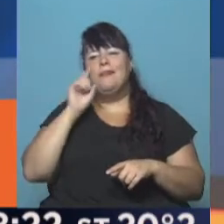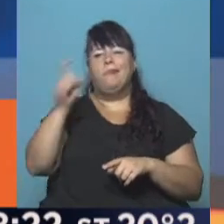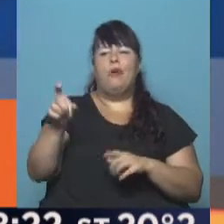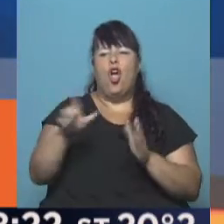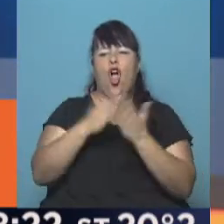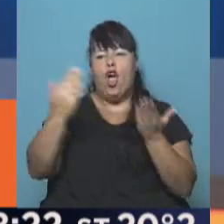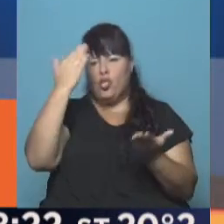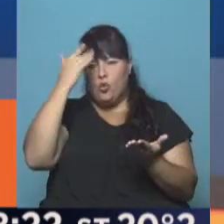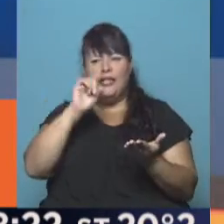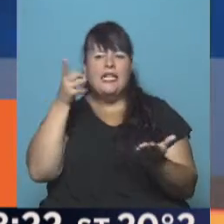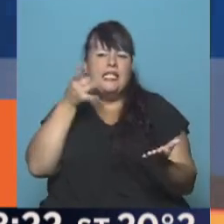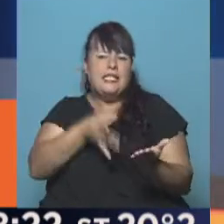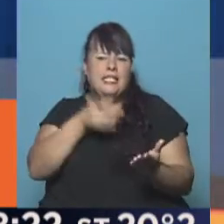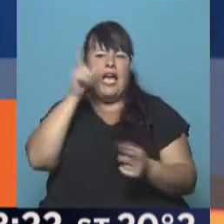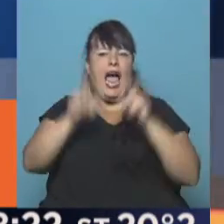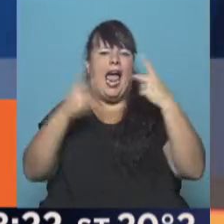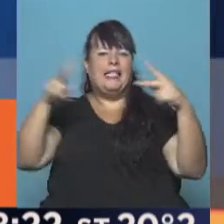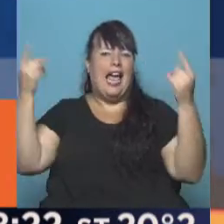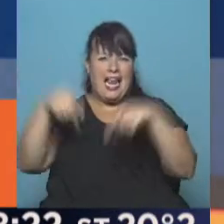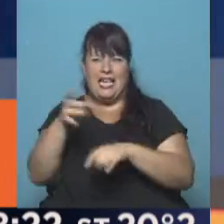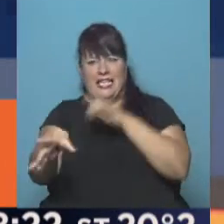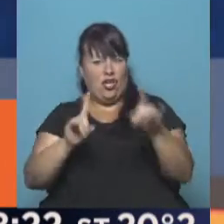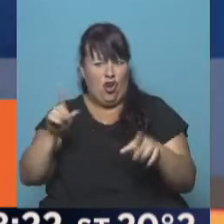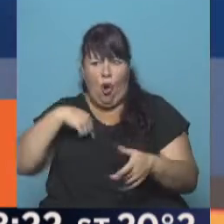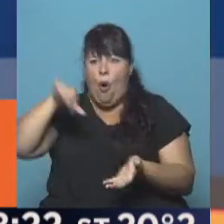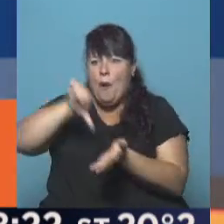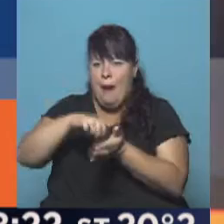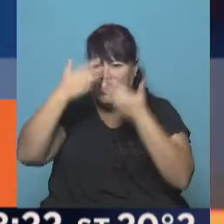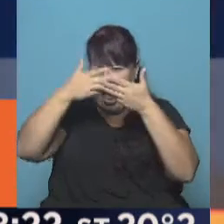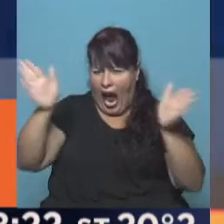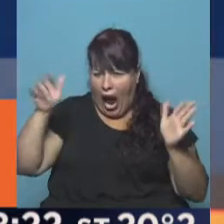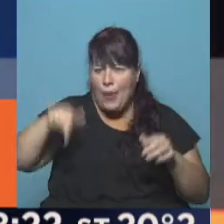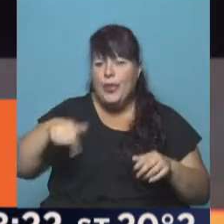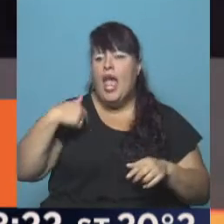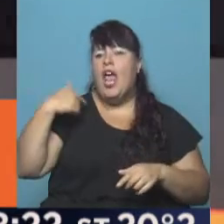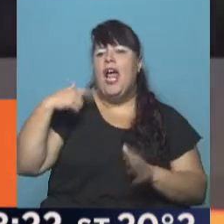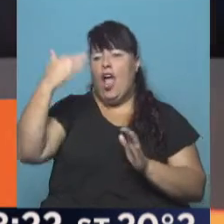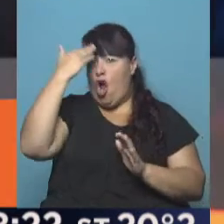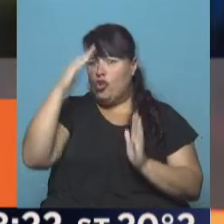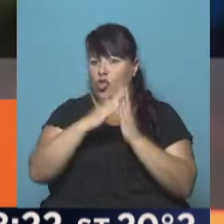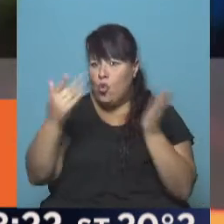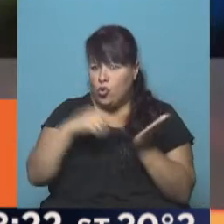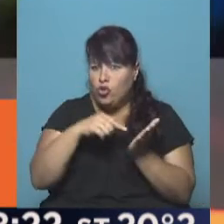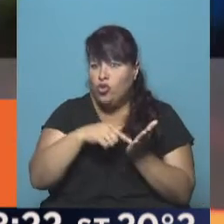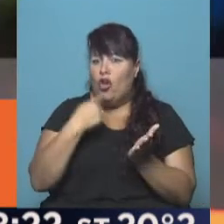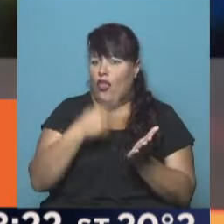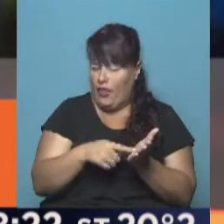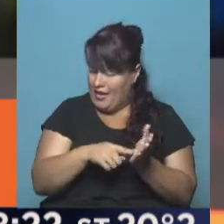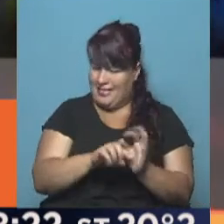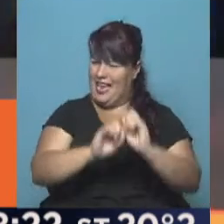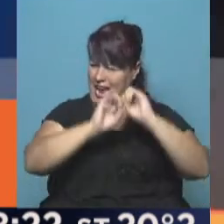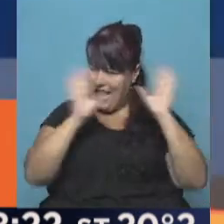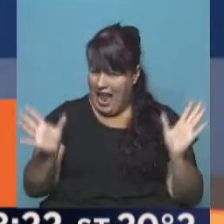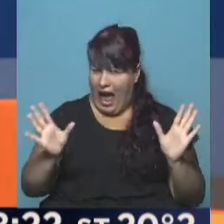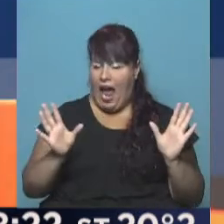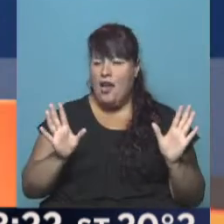constitución ni atacar a los extranjeros somos un país abierto nuestra constitución lo dice claramente